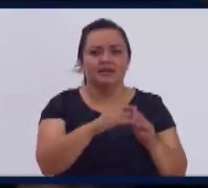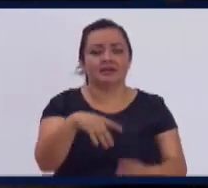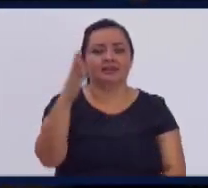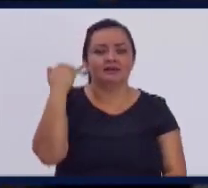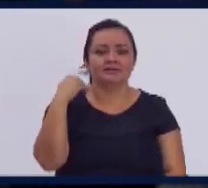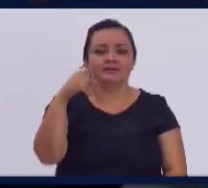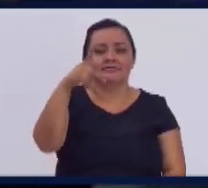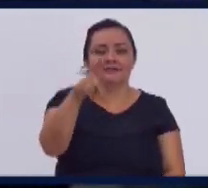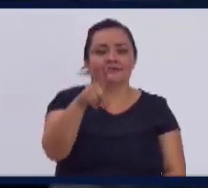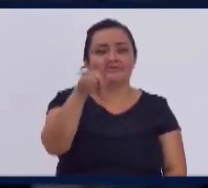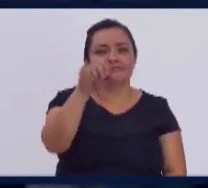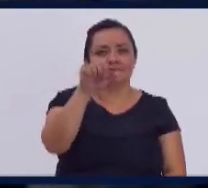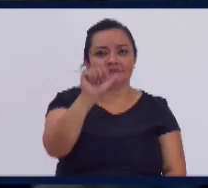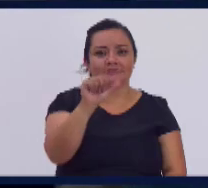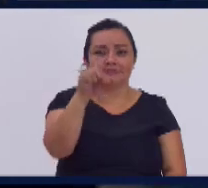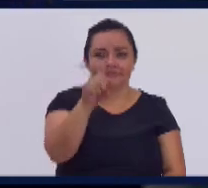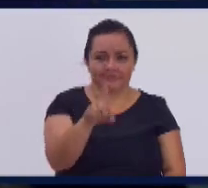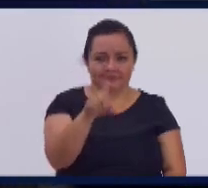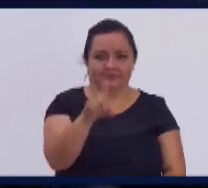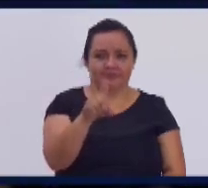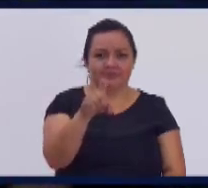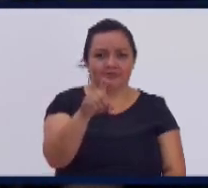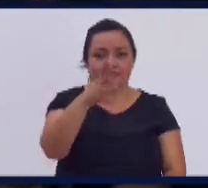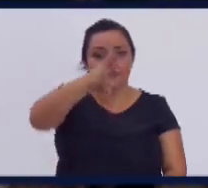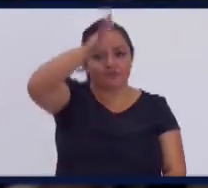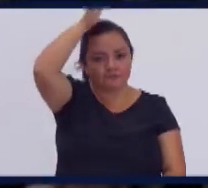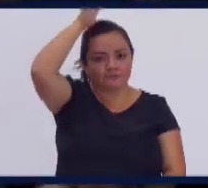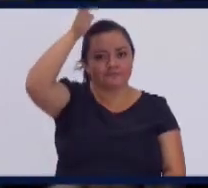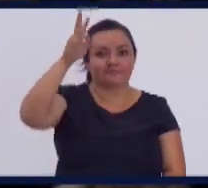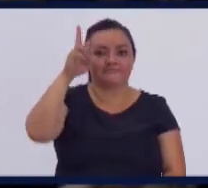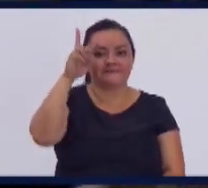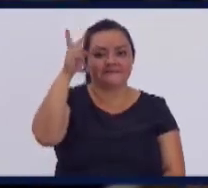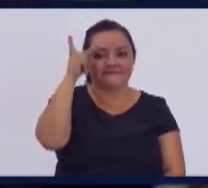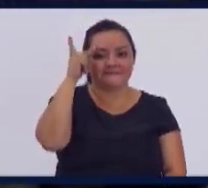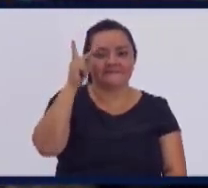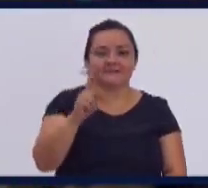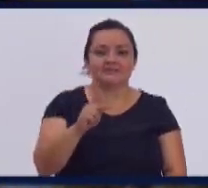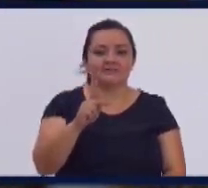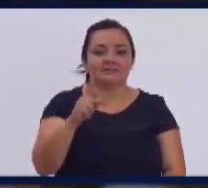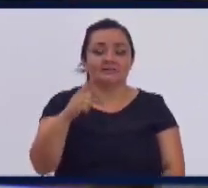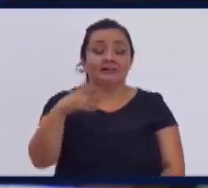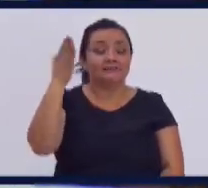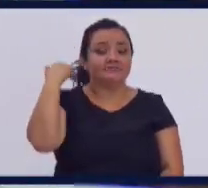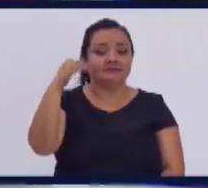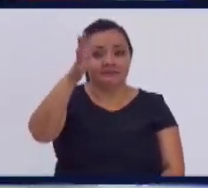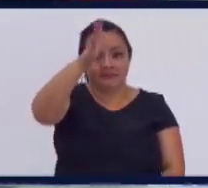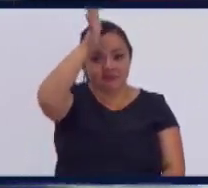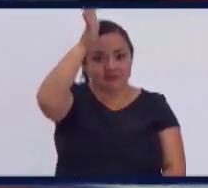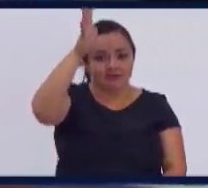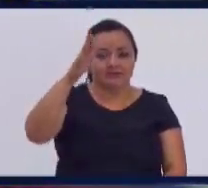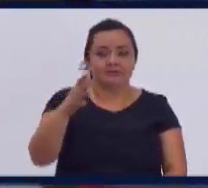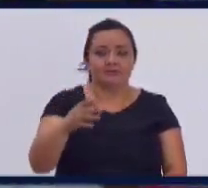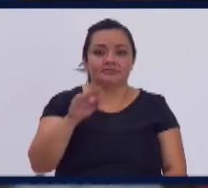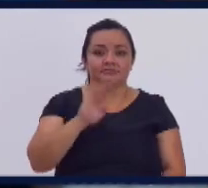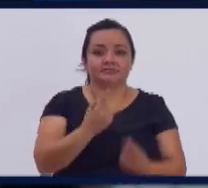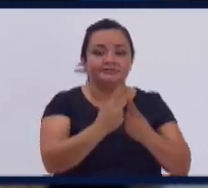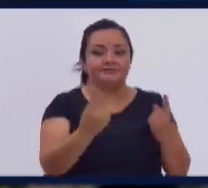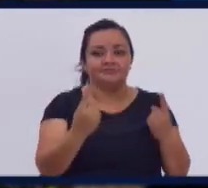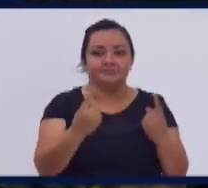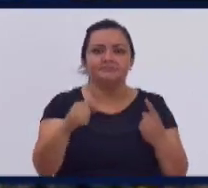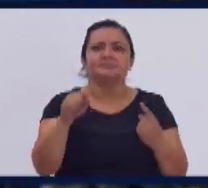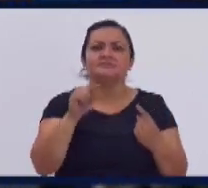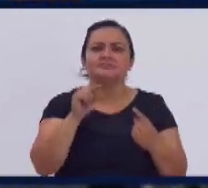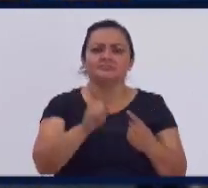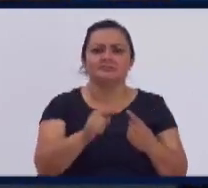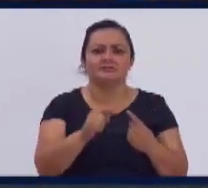Romana, P-A-X, la Pax Romana, que era ese tratado de no agresión que tenían los romanos sobre ellos en aquella época,